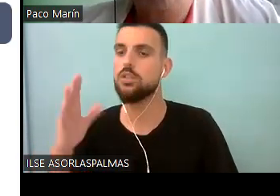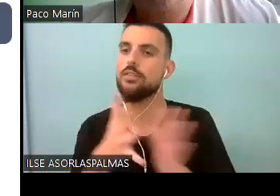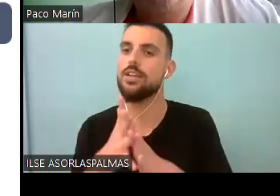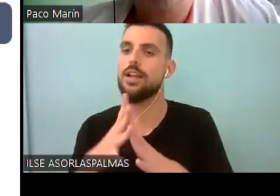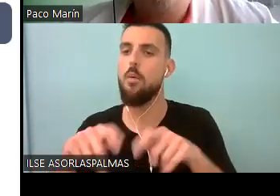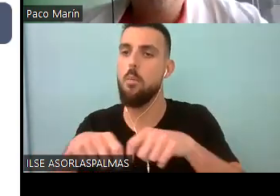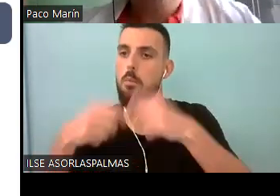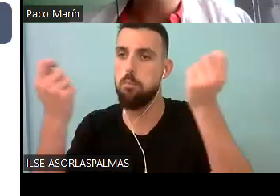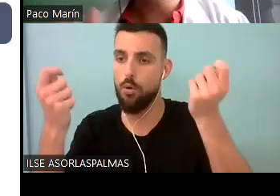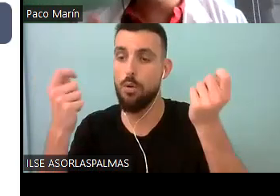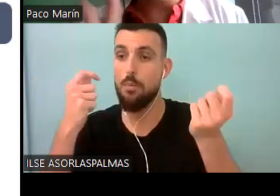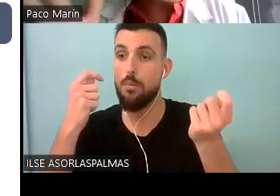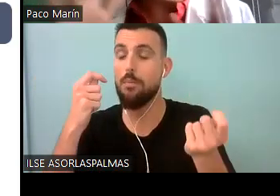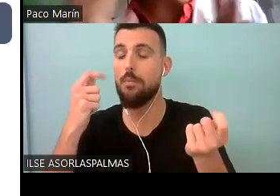decir,